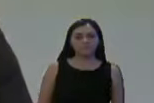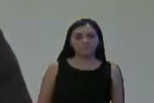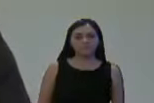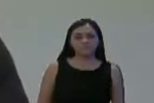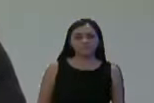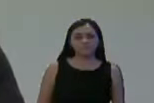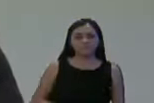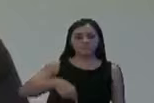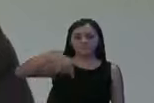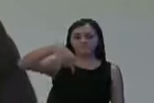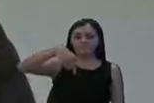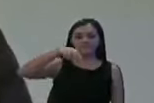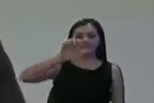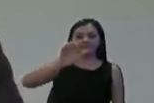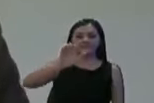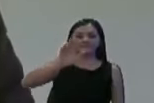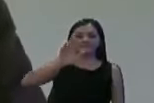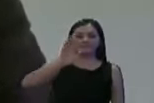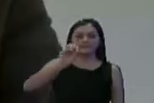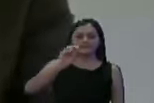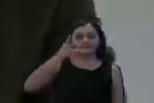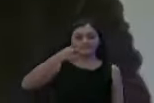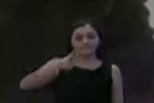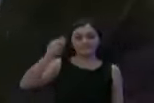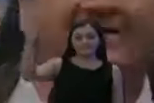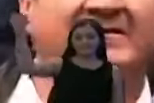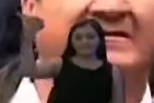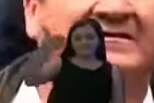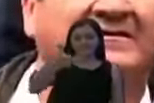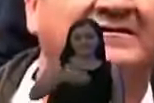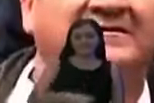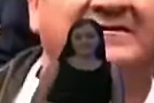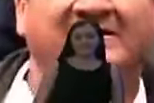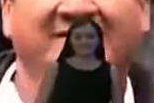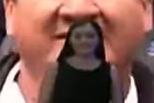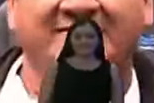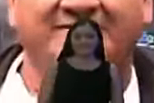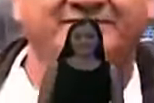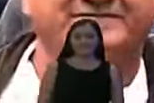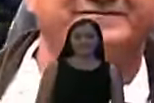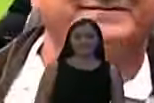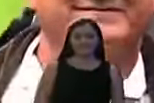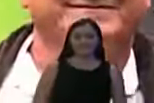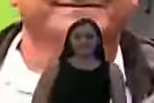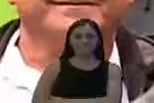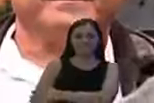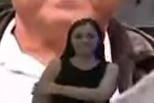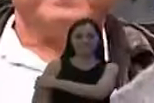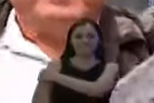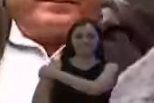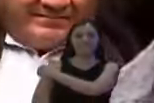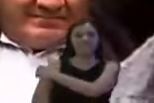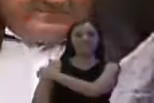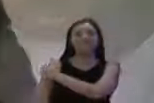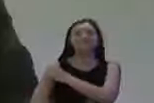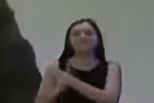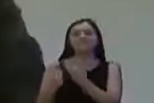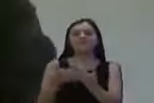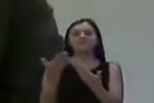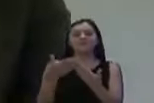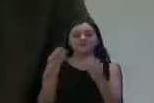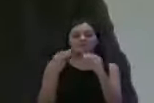quero bienvenidos bienvenidos nuestro querido quero y Esto va a facilitar muchísimo el